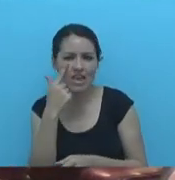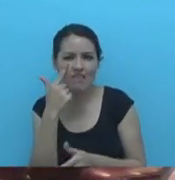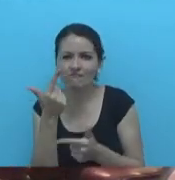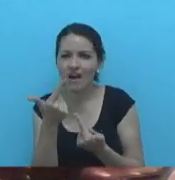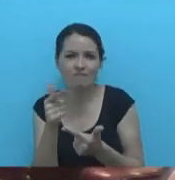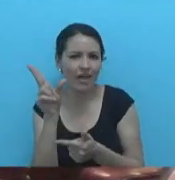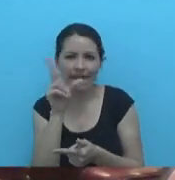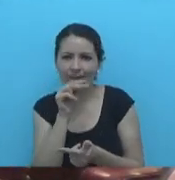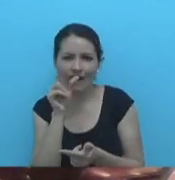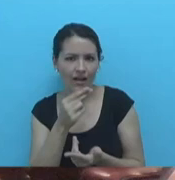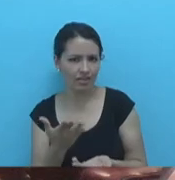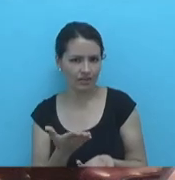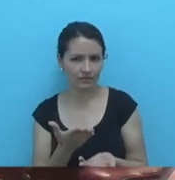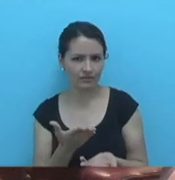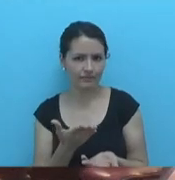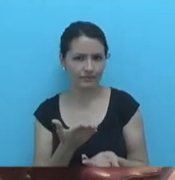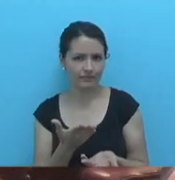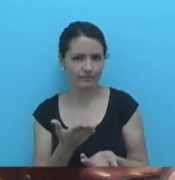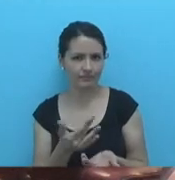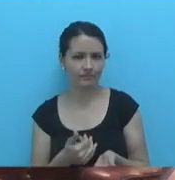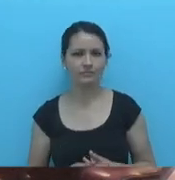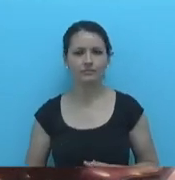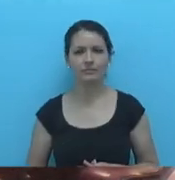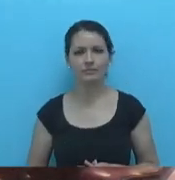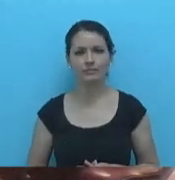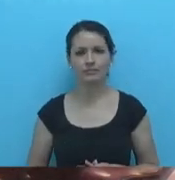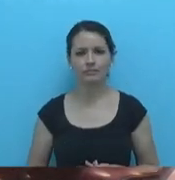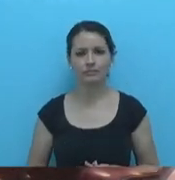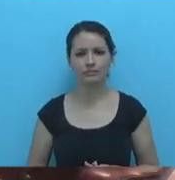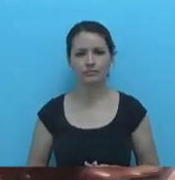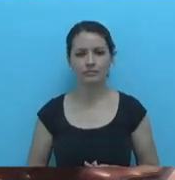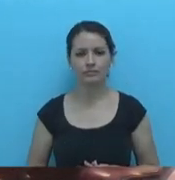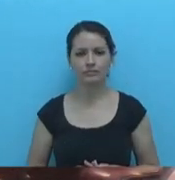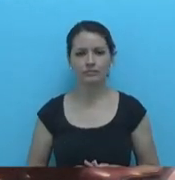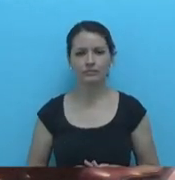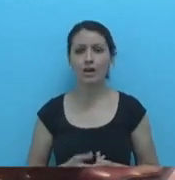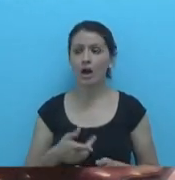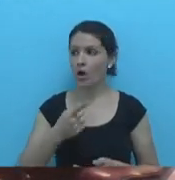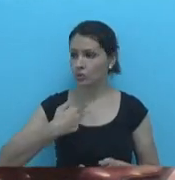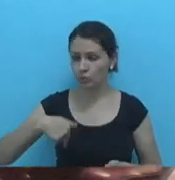El objetivo, nosotros concurrimos con los dos abogados de la causa, era